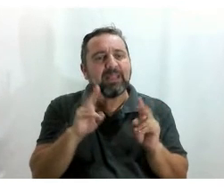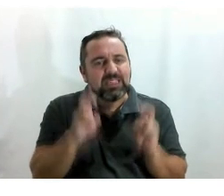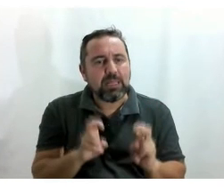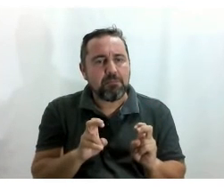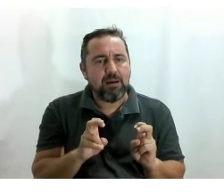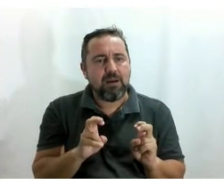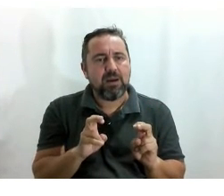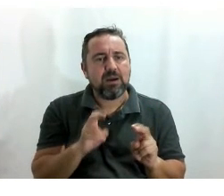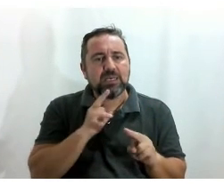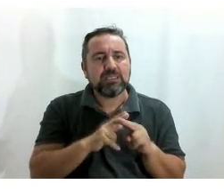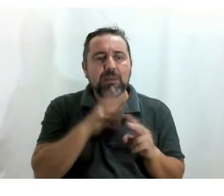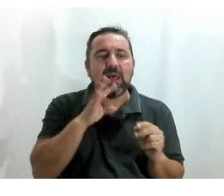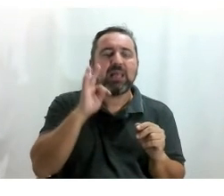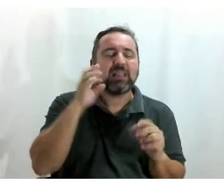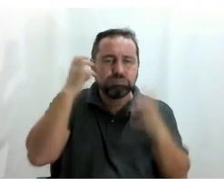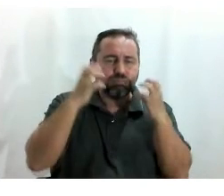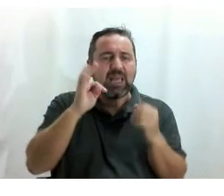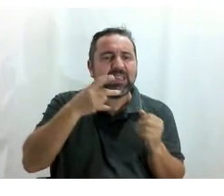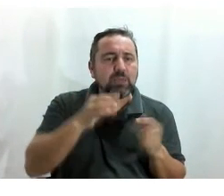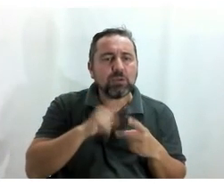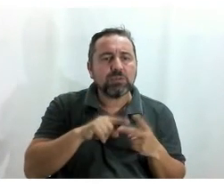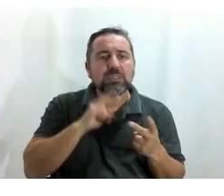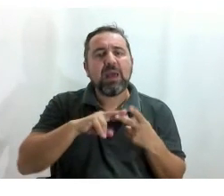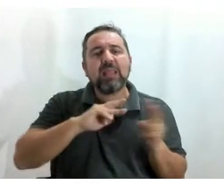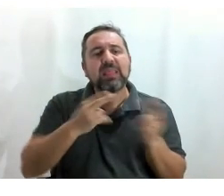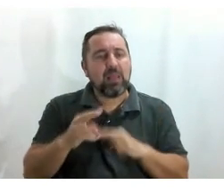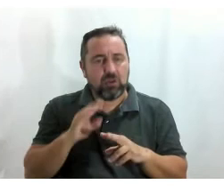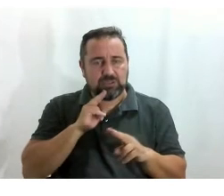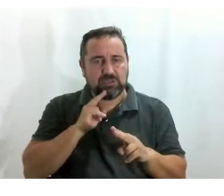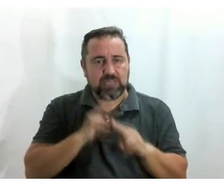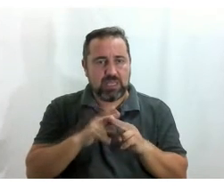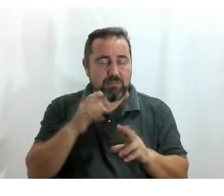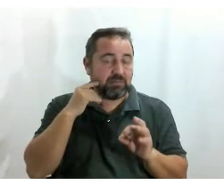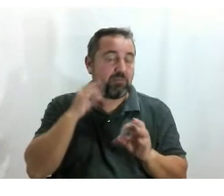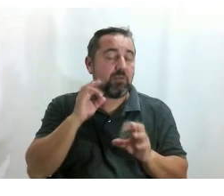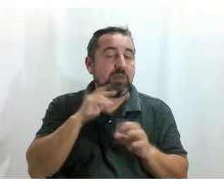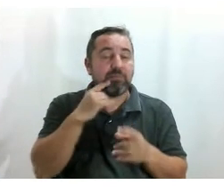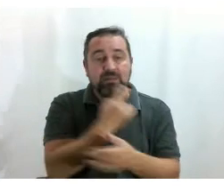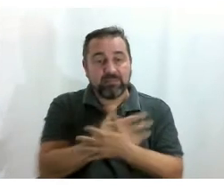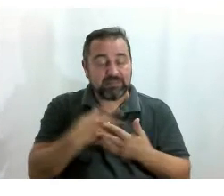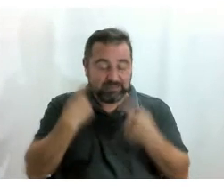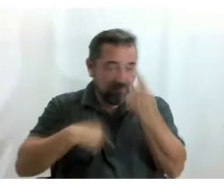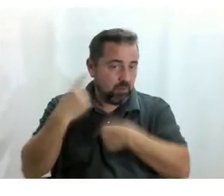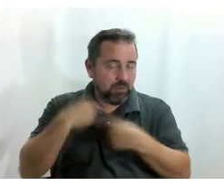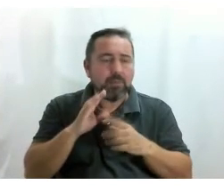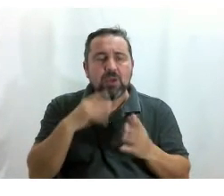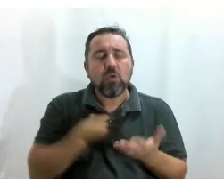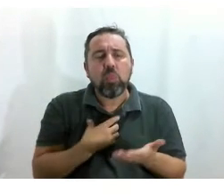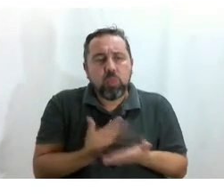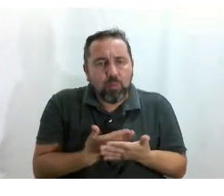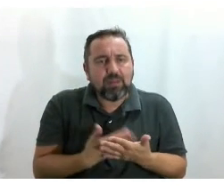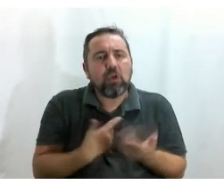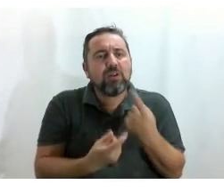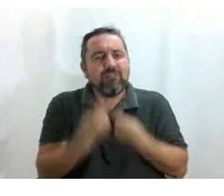con el tema tinnitus, ni tampoco alteraciones vestibulares. No obstante, si esta persona está interesada, yo sí que tengo documentación e información